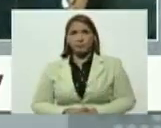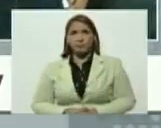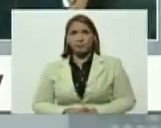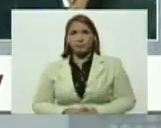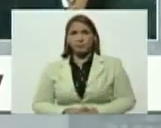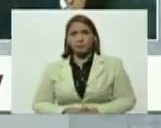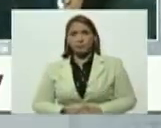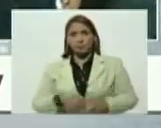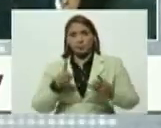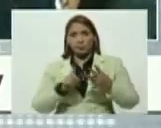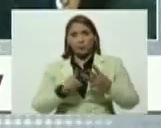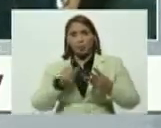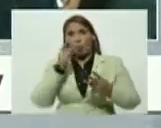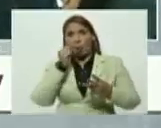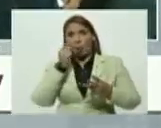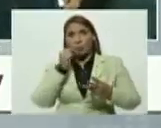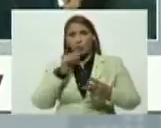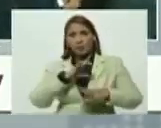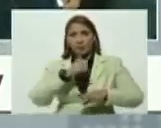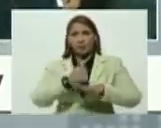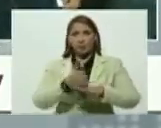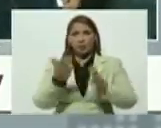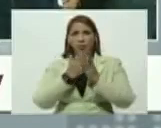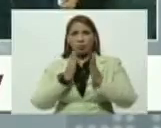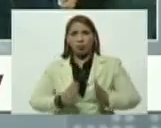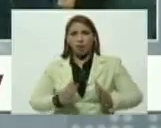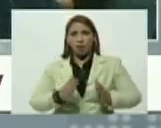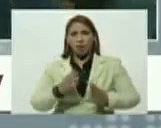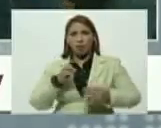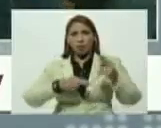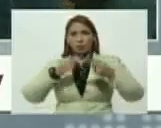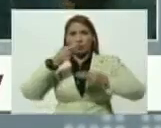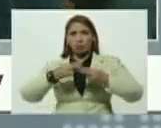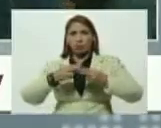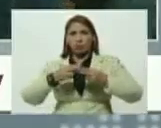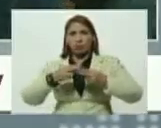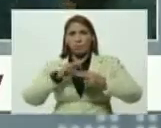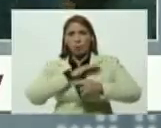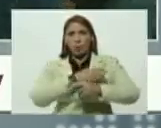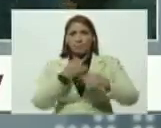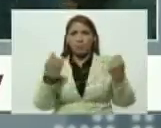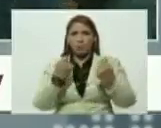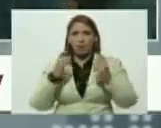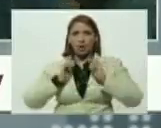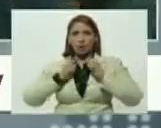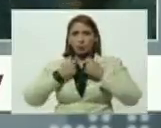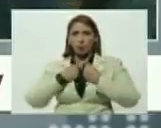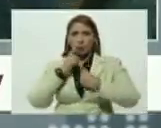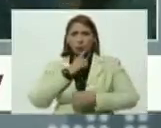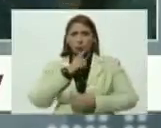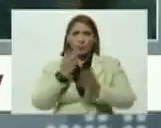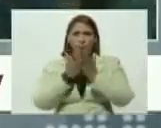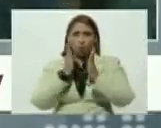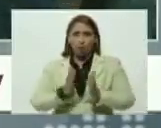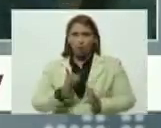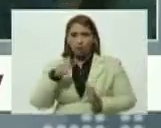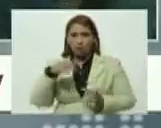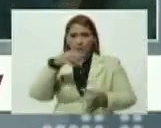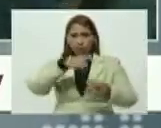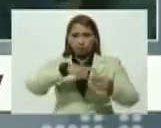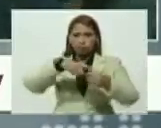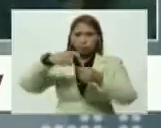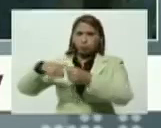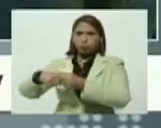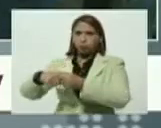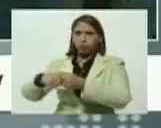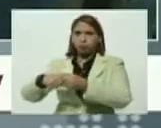Romero, director de la Escuela de Construcción Popular Aristóbulo Isturiz, precisamente. Allá están incorporando